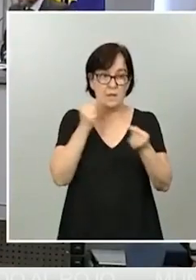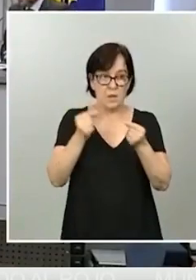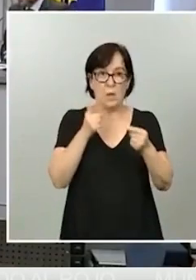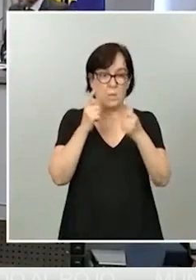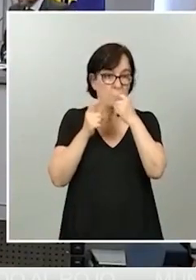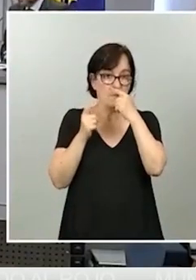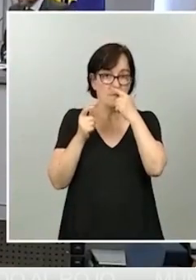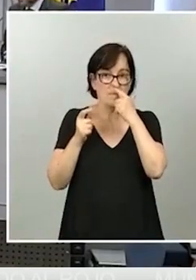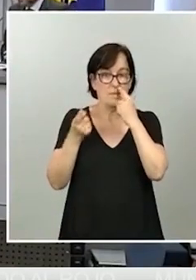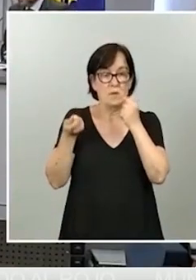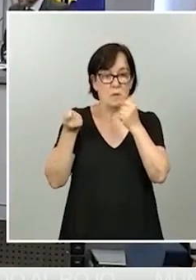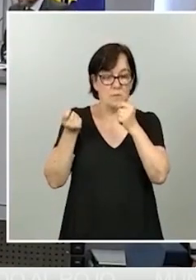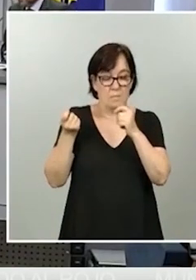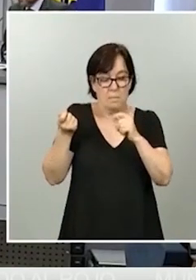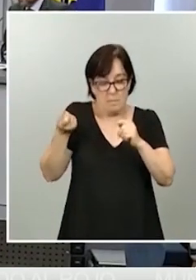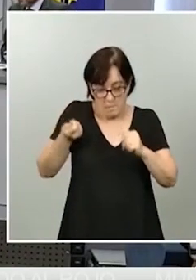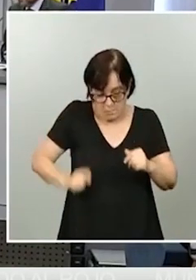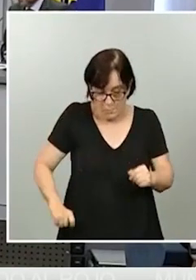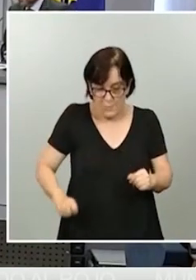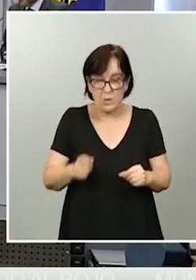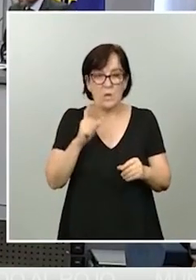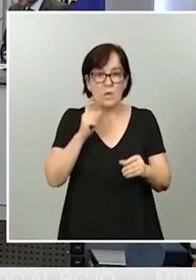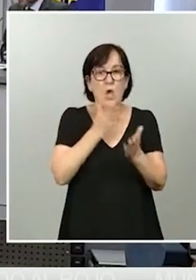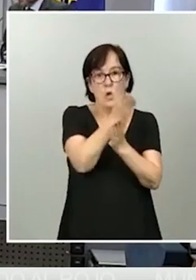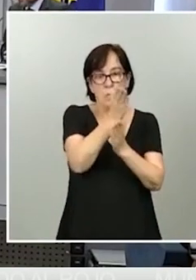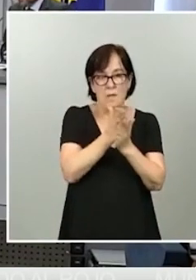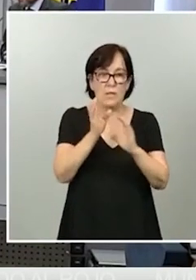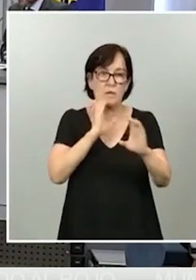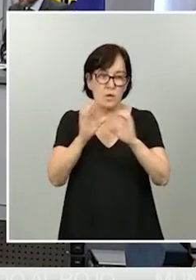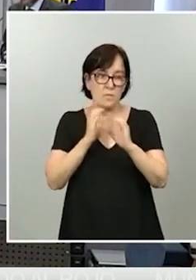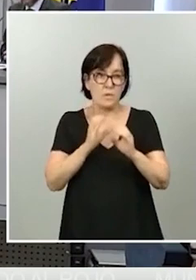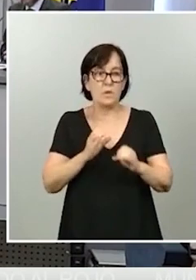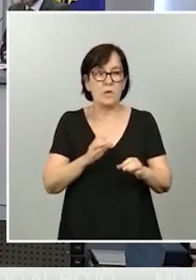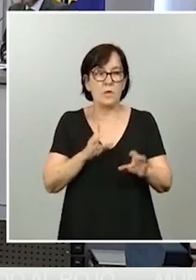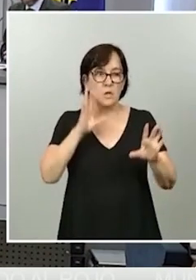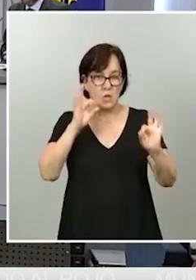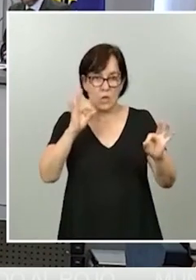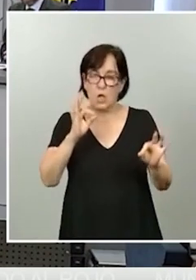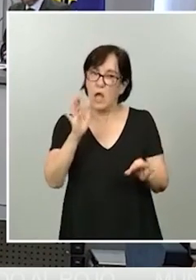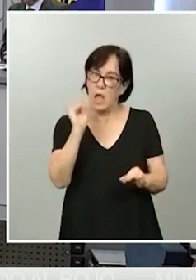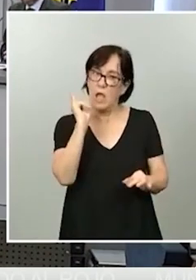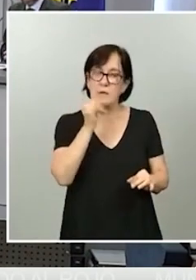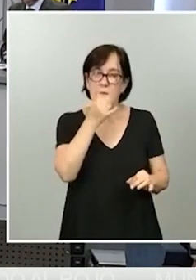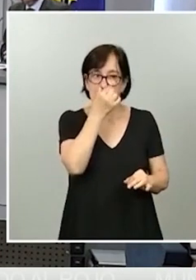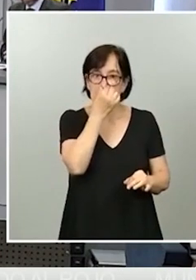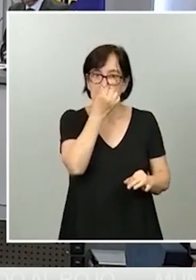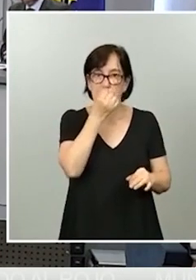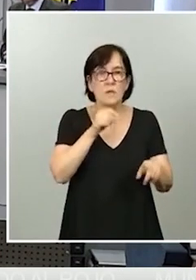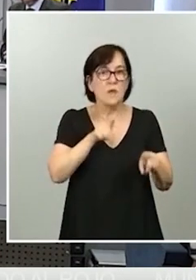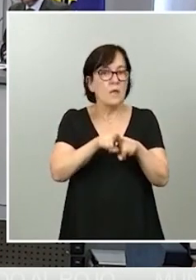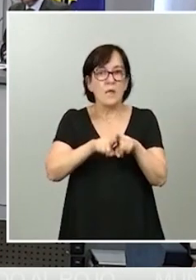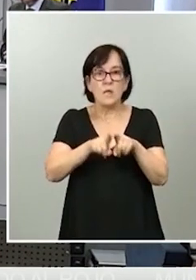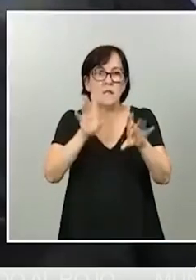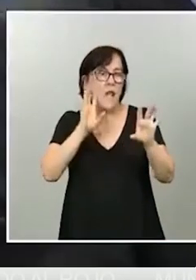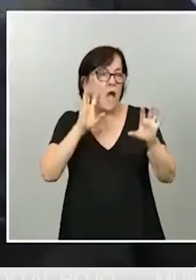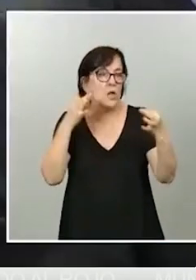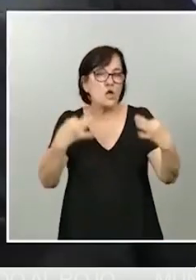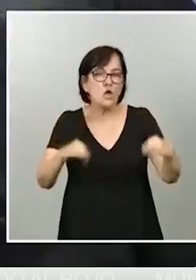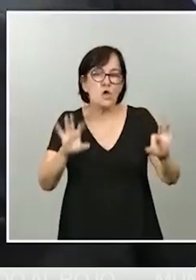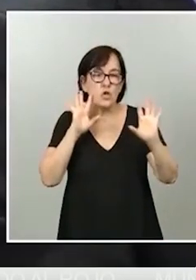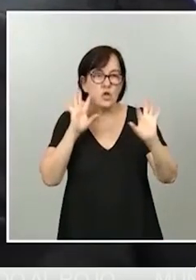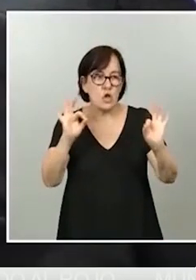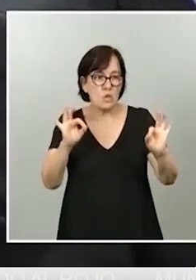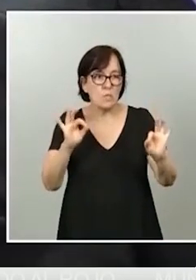constitucional. Da igual, aquel ministro fue fiel a lo que había prometido en sede parlamentaria y